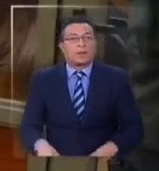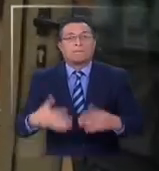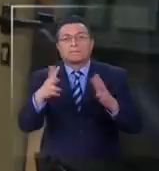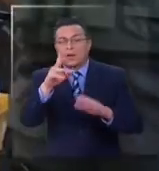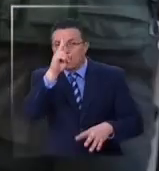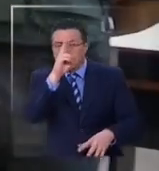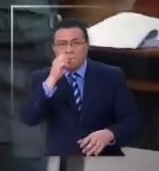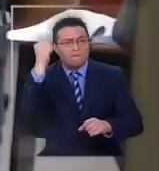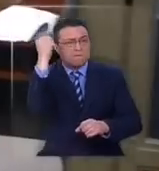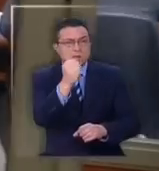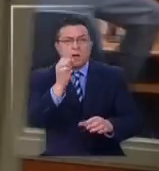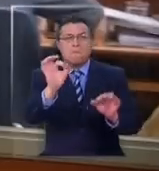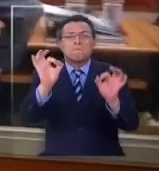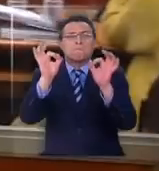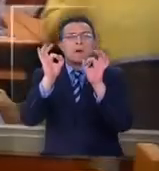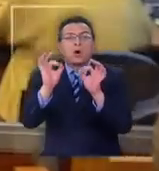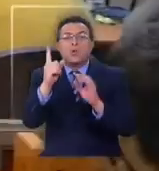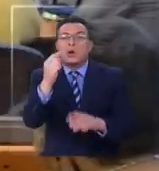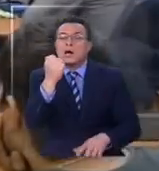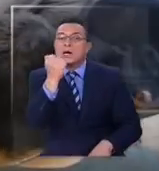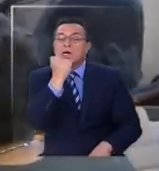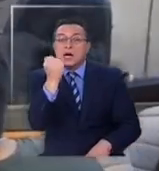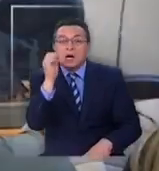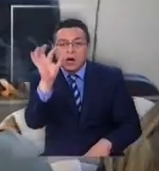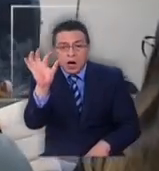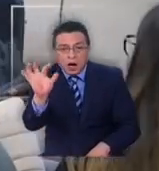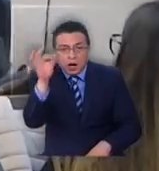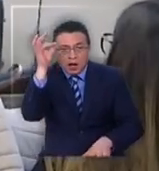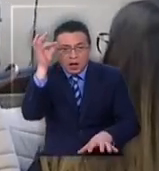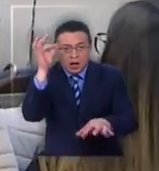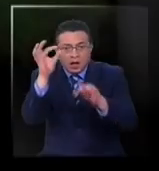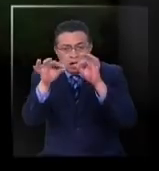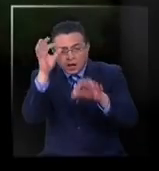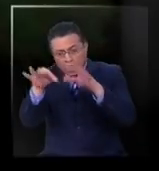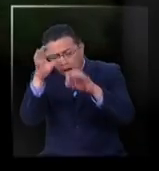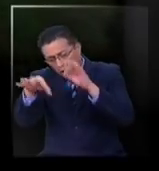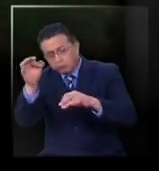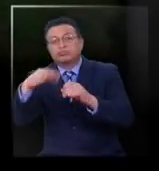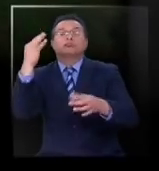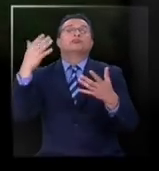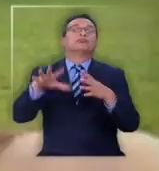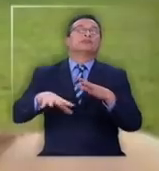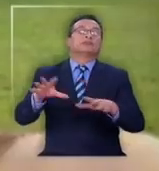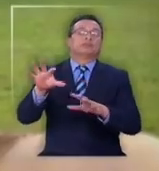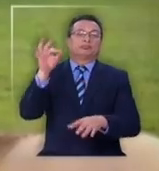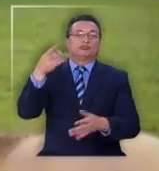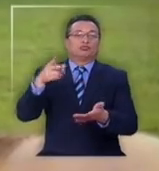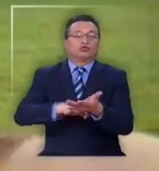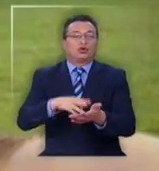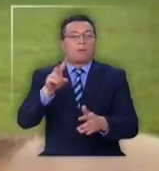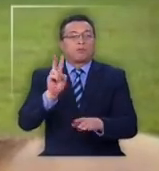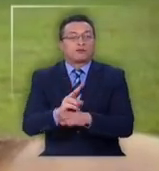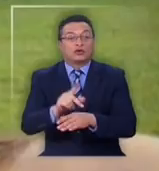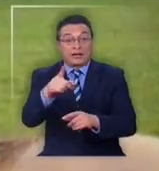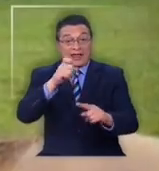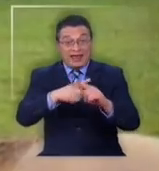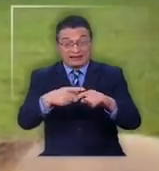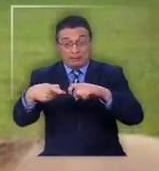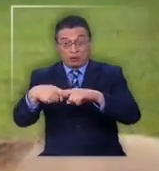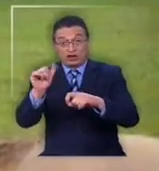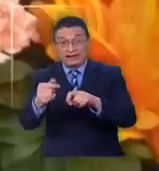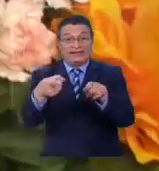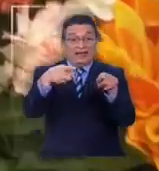Parecía un crimen perfecto, pero un error fue desentrañando los enigmas de la muerte del profesor. Su ex esposa y la pareja de